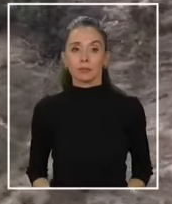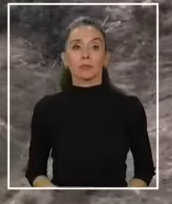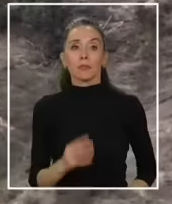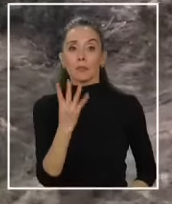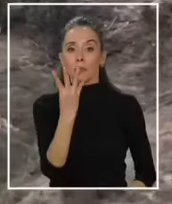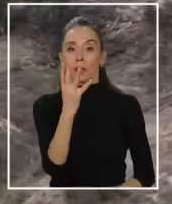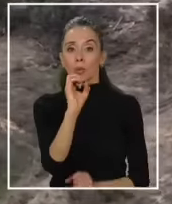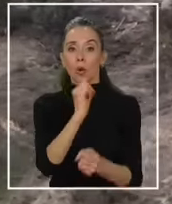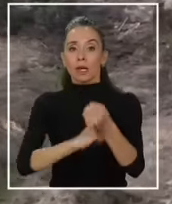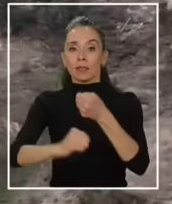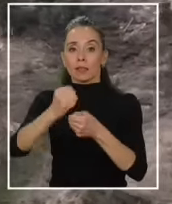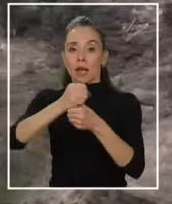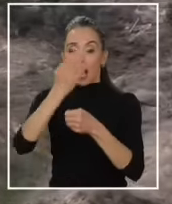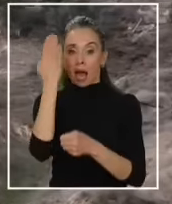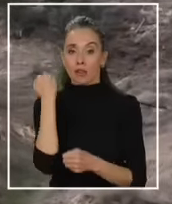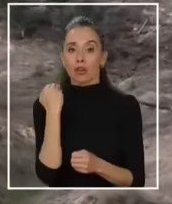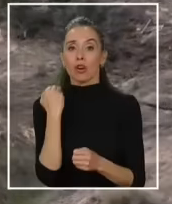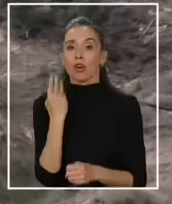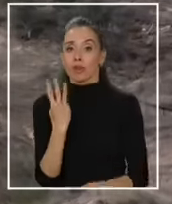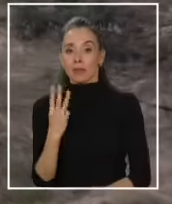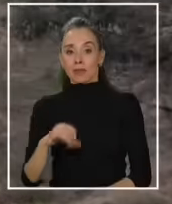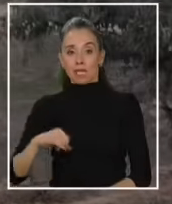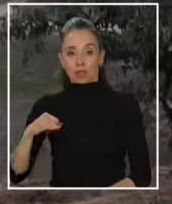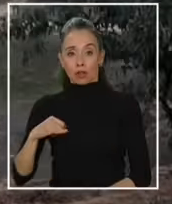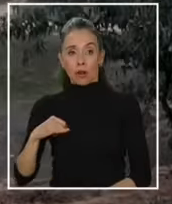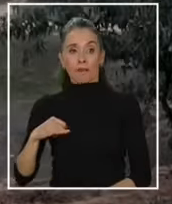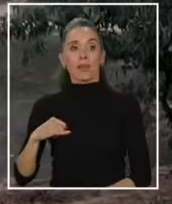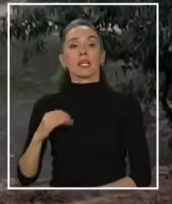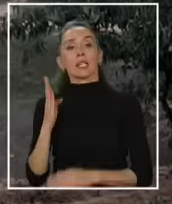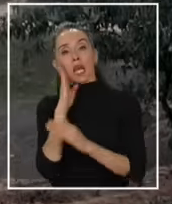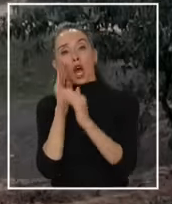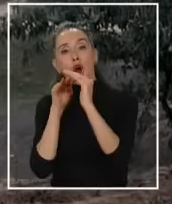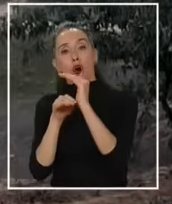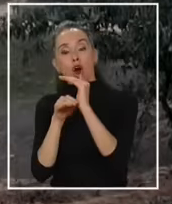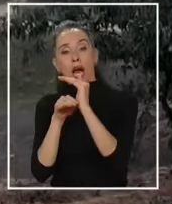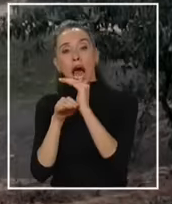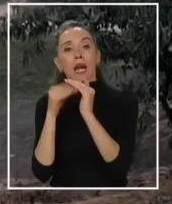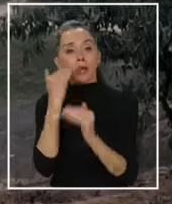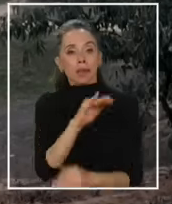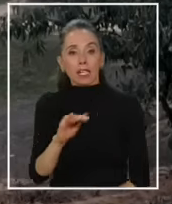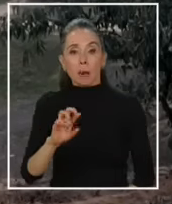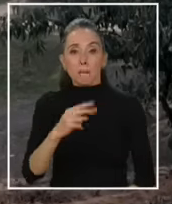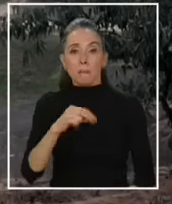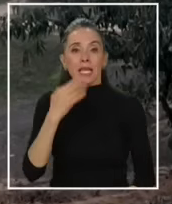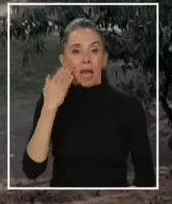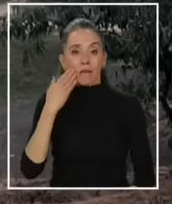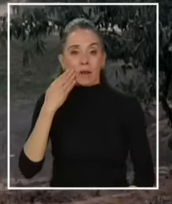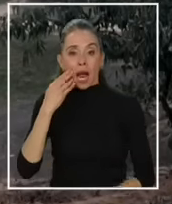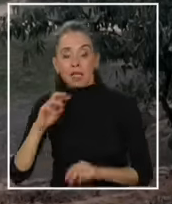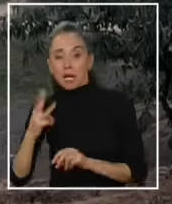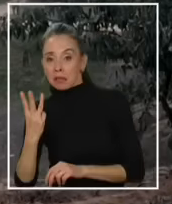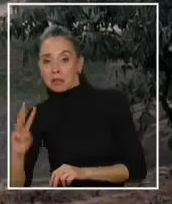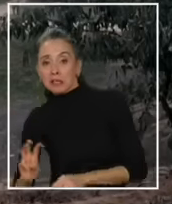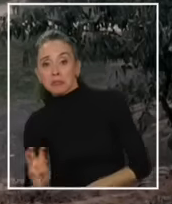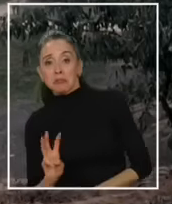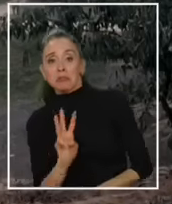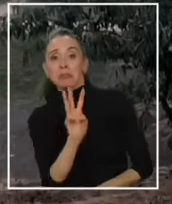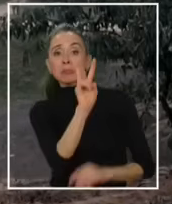Hace 40 años, tres jóvenes de un hogar de menores de Peña Blanca suben hasta este